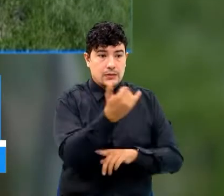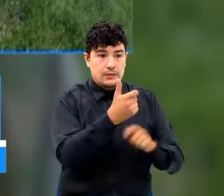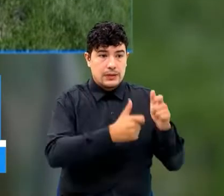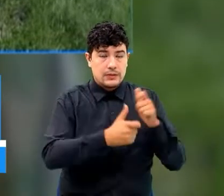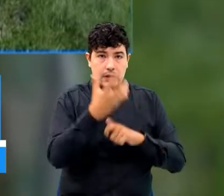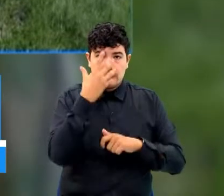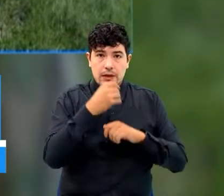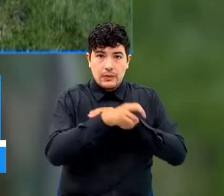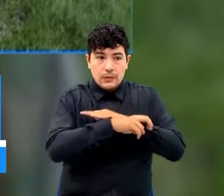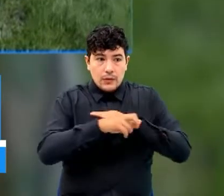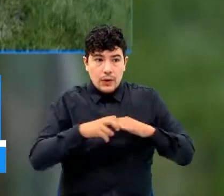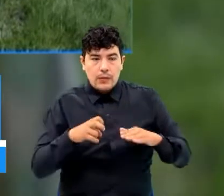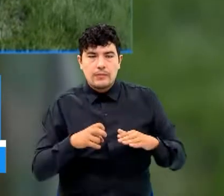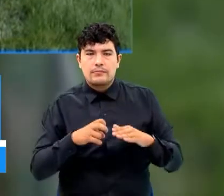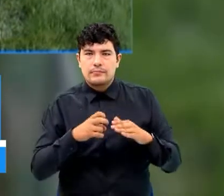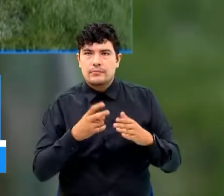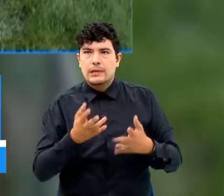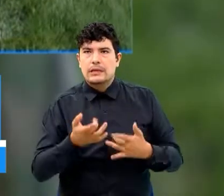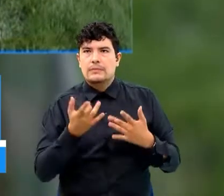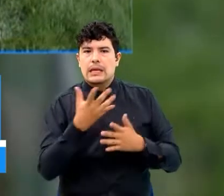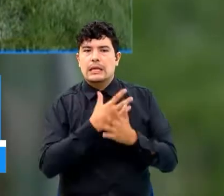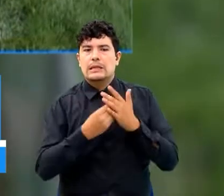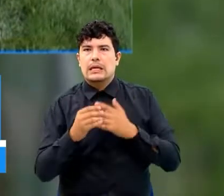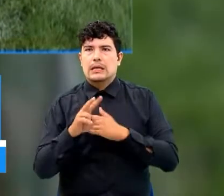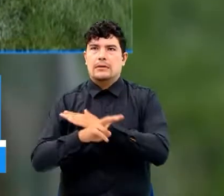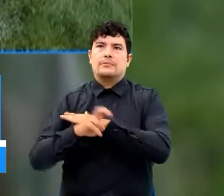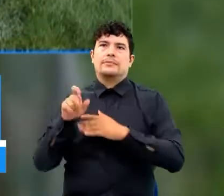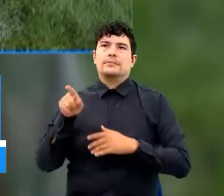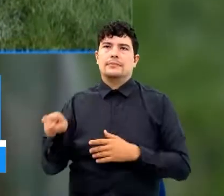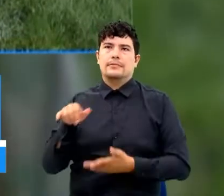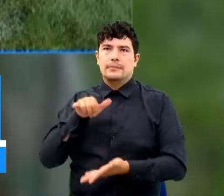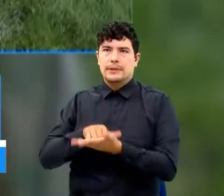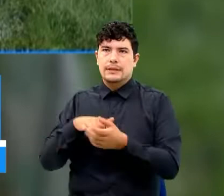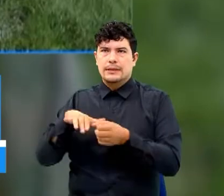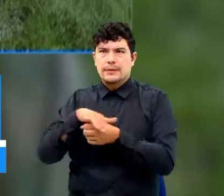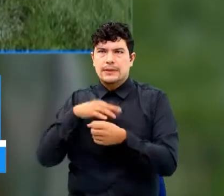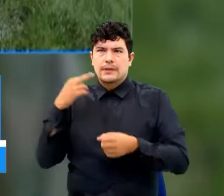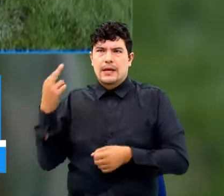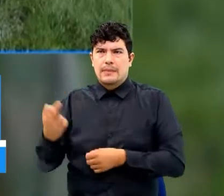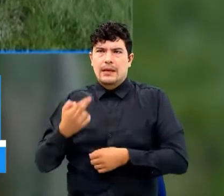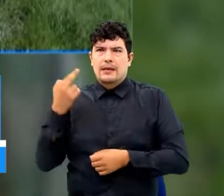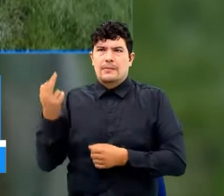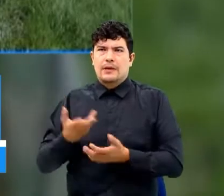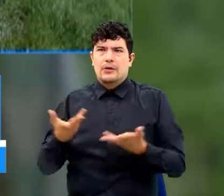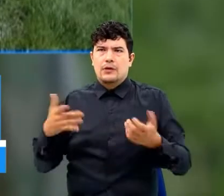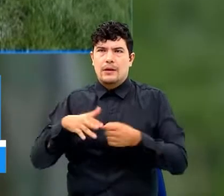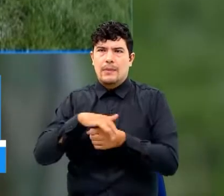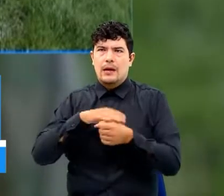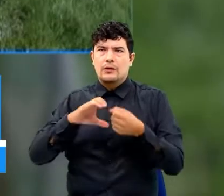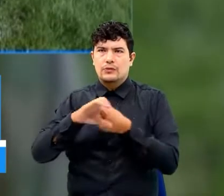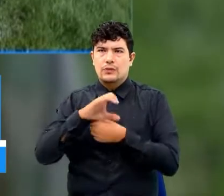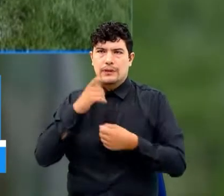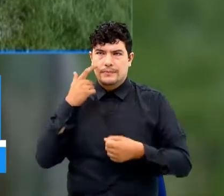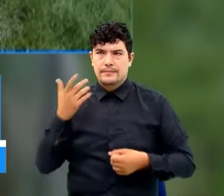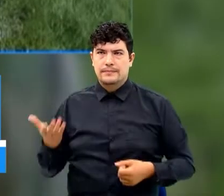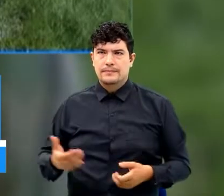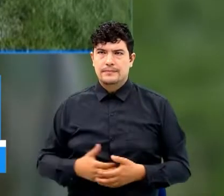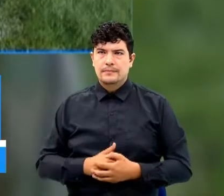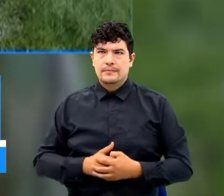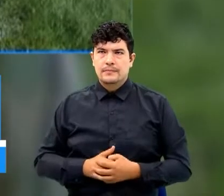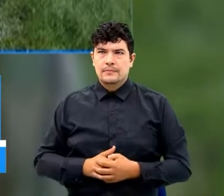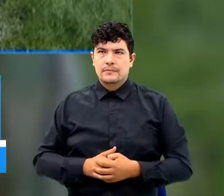a sus víctimas para hurtarle las pertenencias, una situación que se repite en dos barrios de la ciudad. El tema de los frentes de